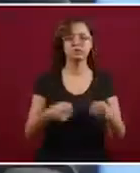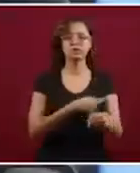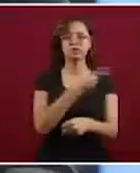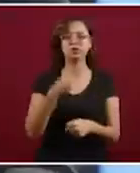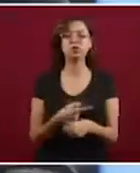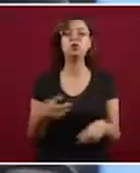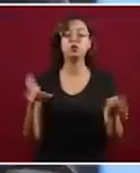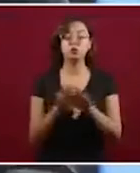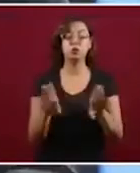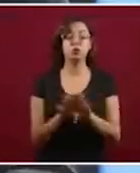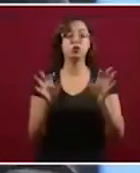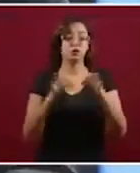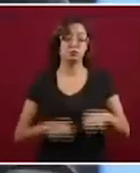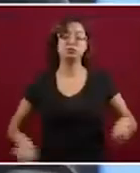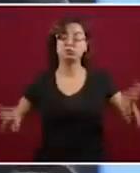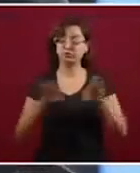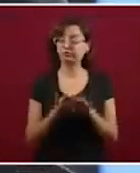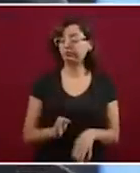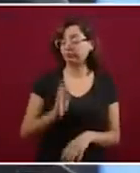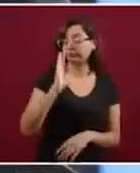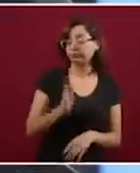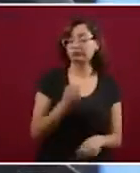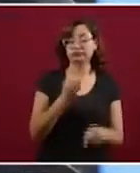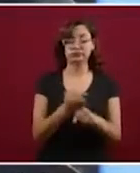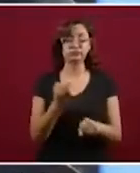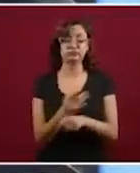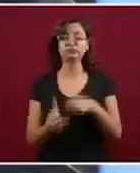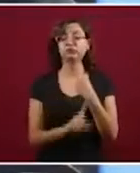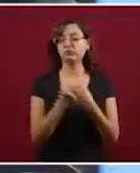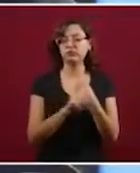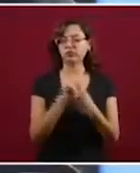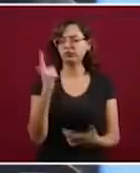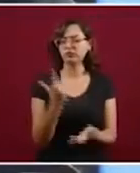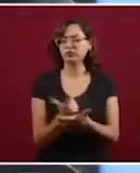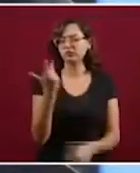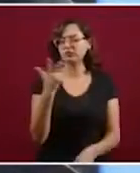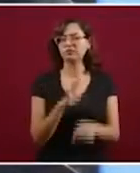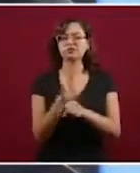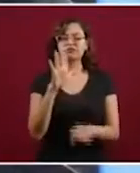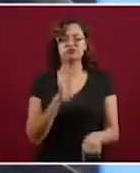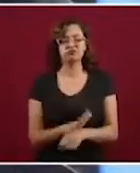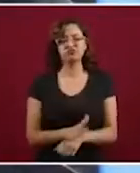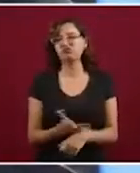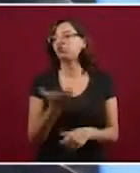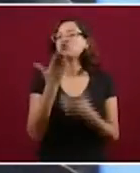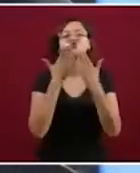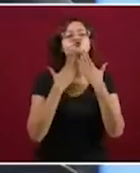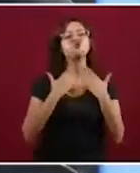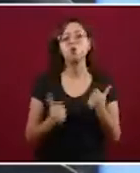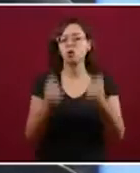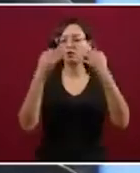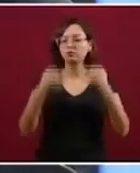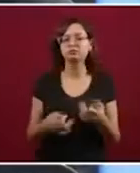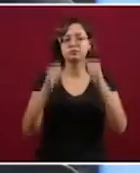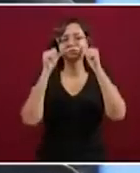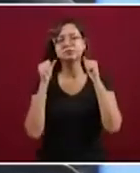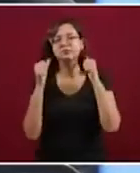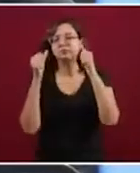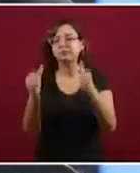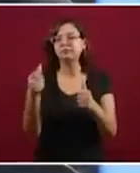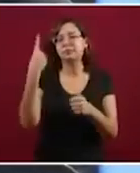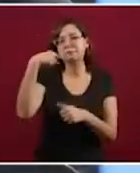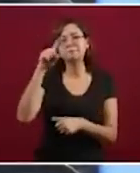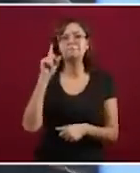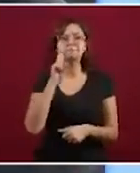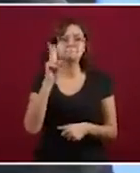gran parte de la problemática que hoy se enfrenta tiene que ver con el mal tratamiento que ha habido a las adicciones y